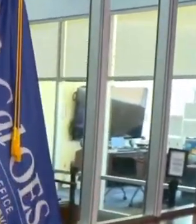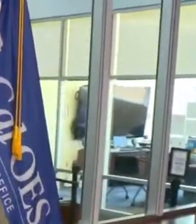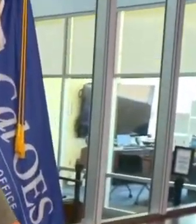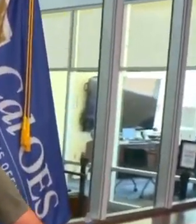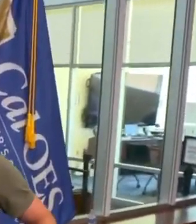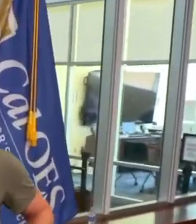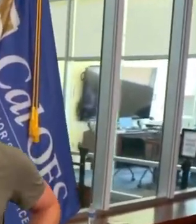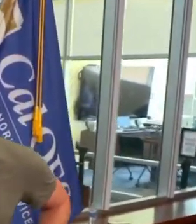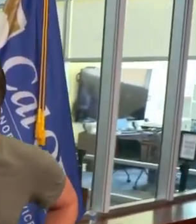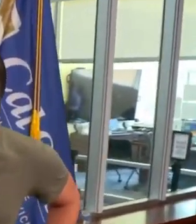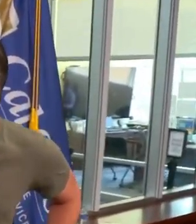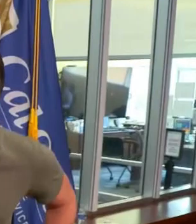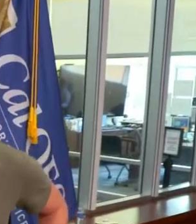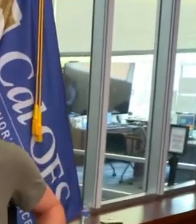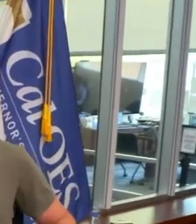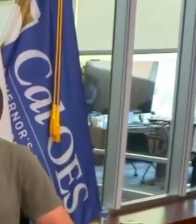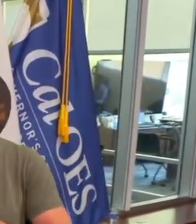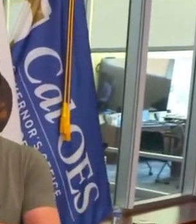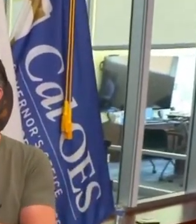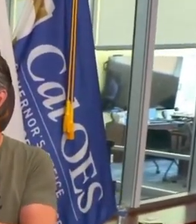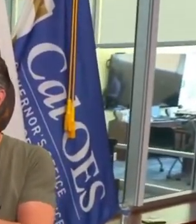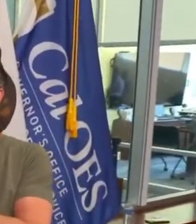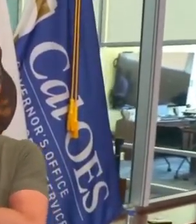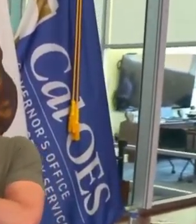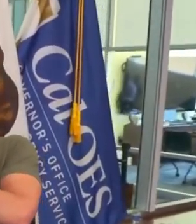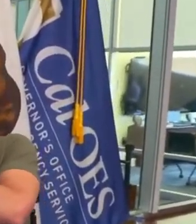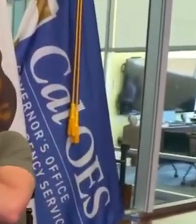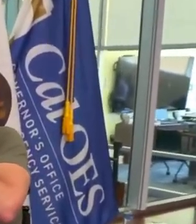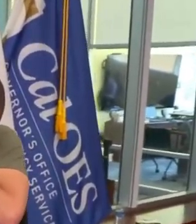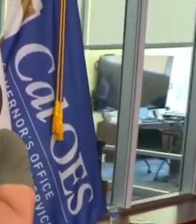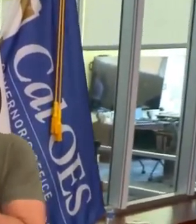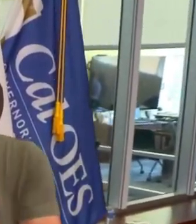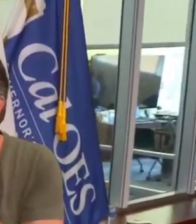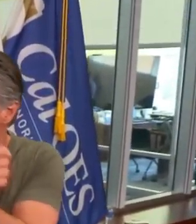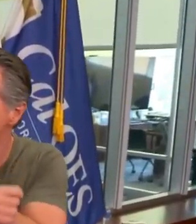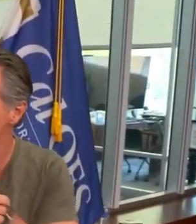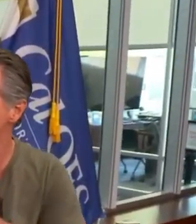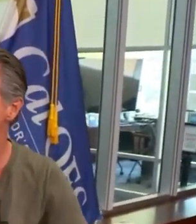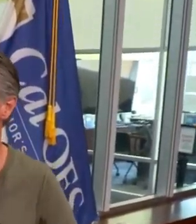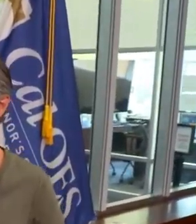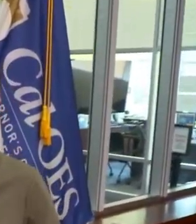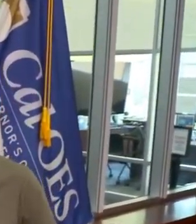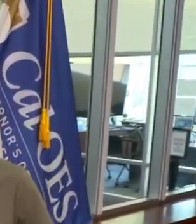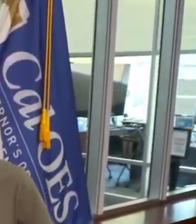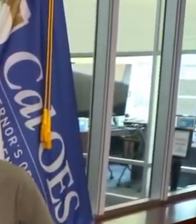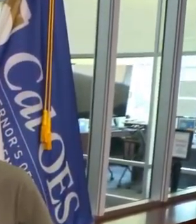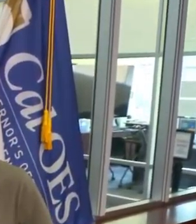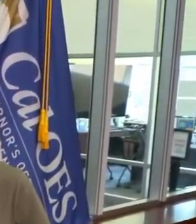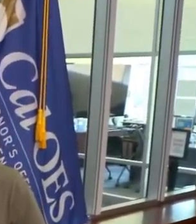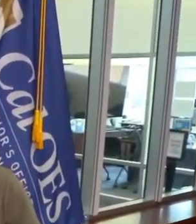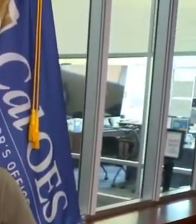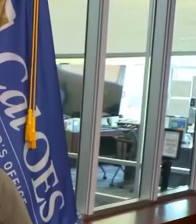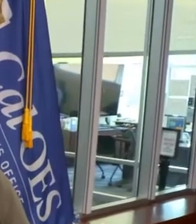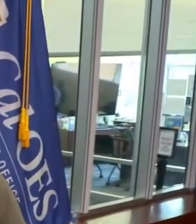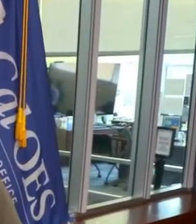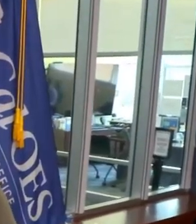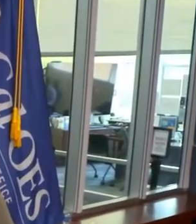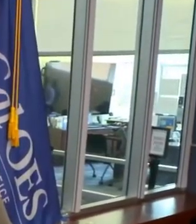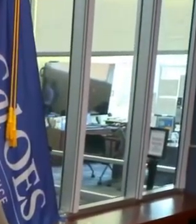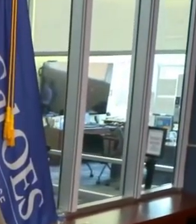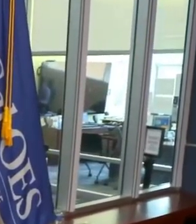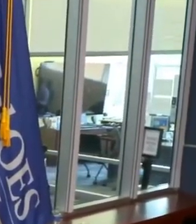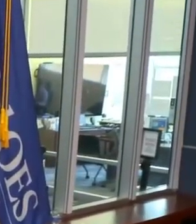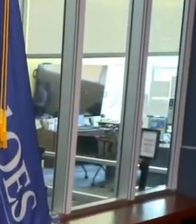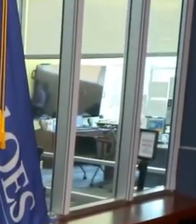que me va a dar mi vacuna. Y tengo la camisa de manga corta, que es la